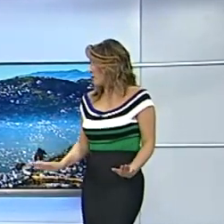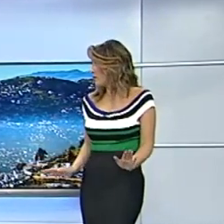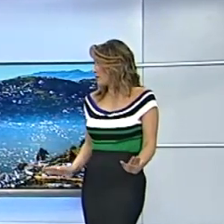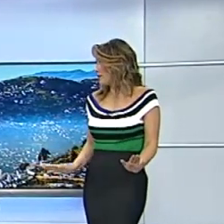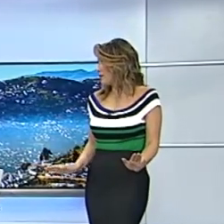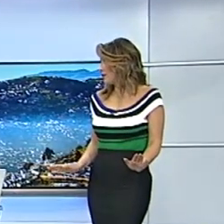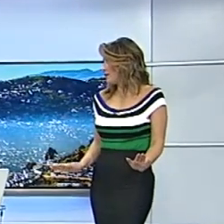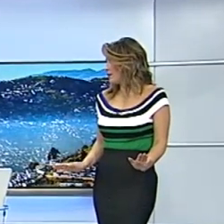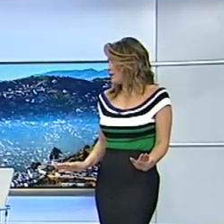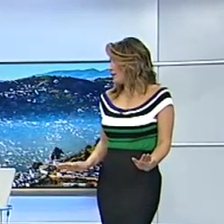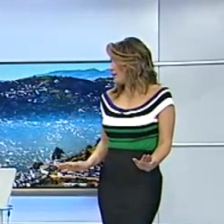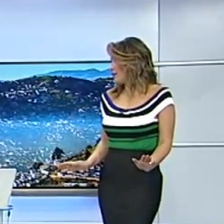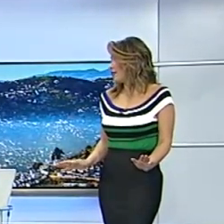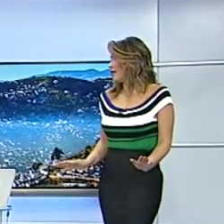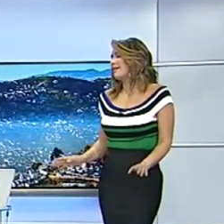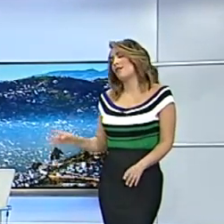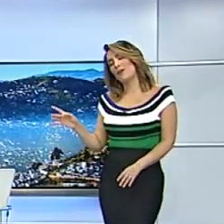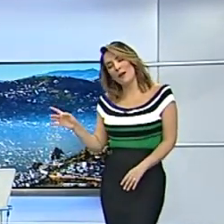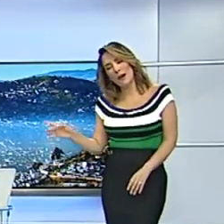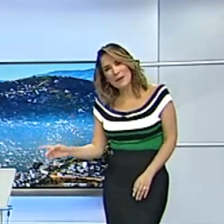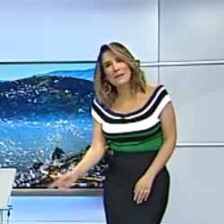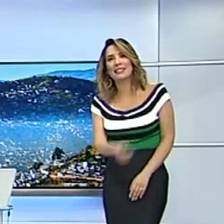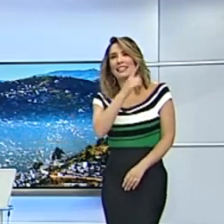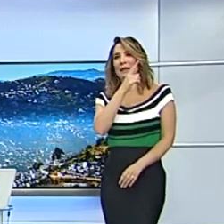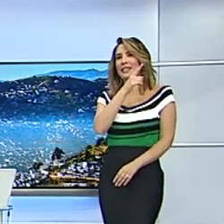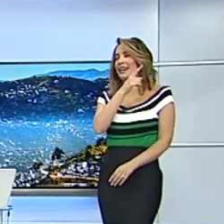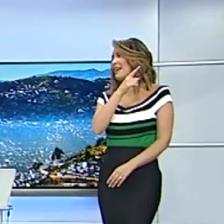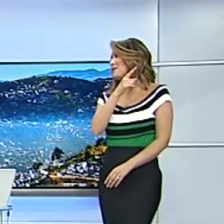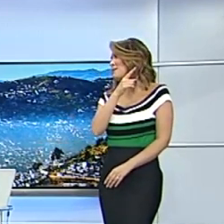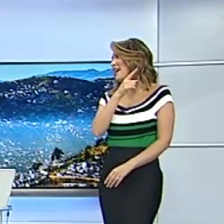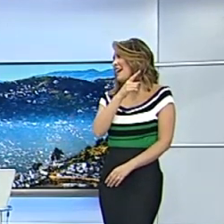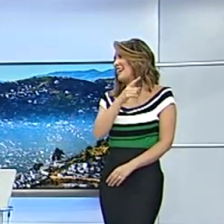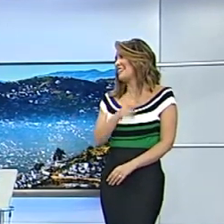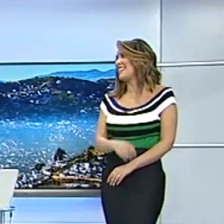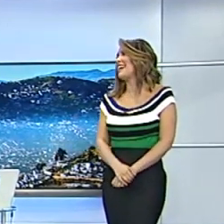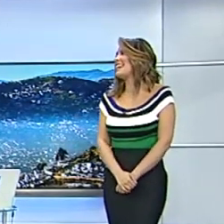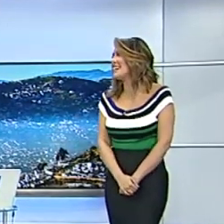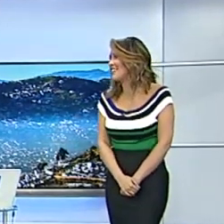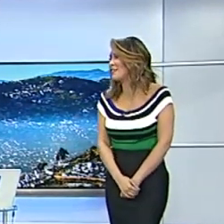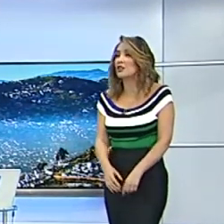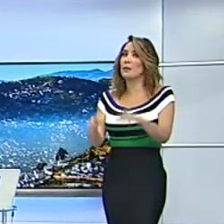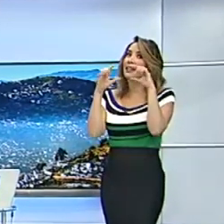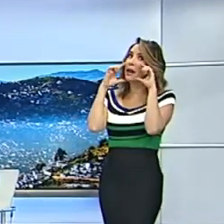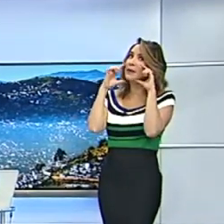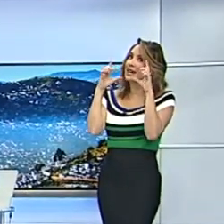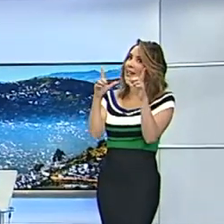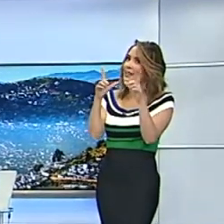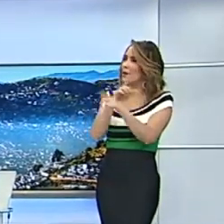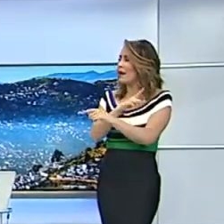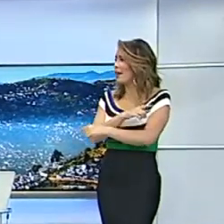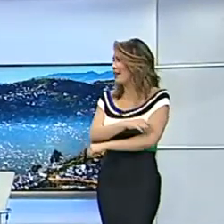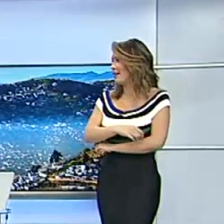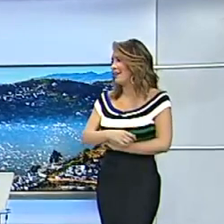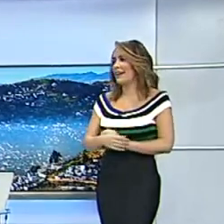ya podemos. Podemos bailar, pero con medidas de bioseguridad. Obviamente ese era el mensaje que queríamos enviar a la gente. Entonces, olvídate de la